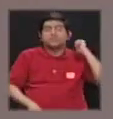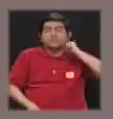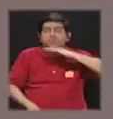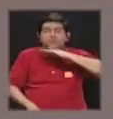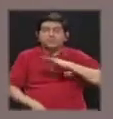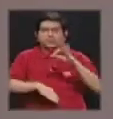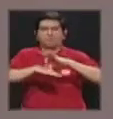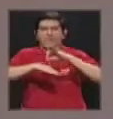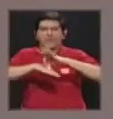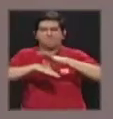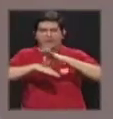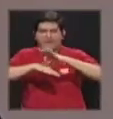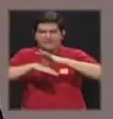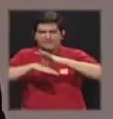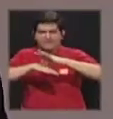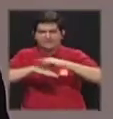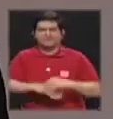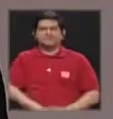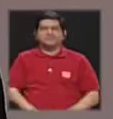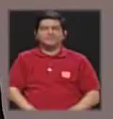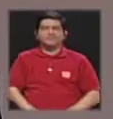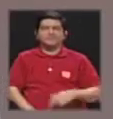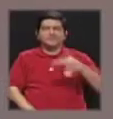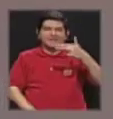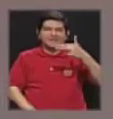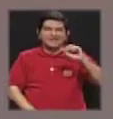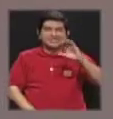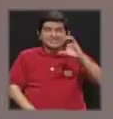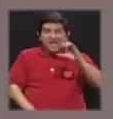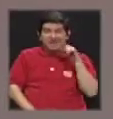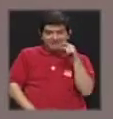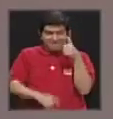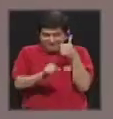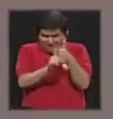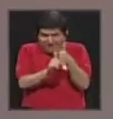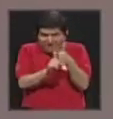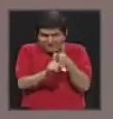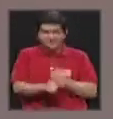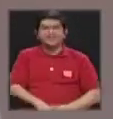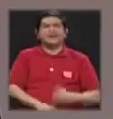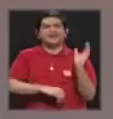en Filipinas, ¿verdad? Y CHEC, como tal, está